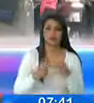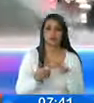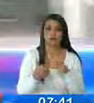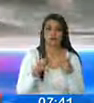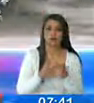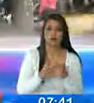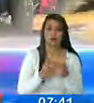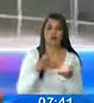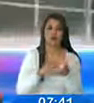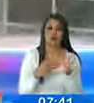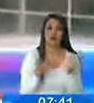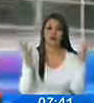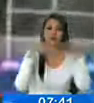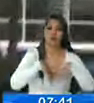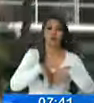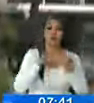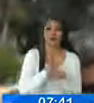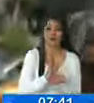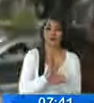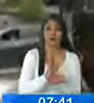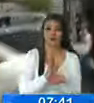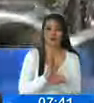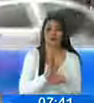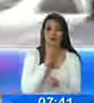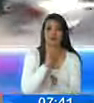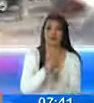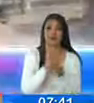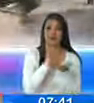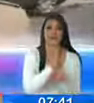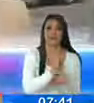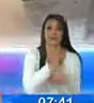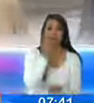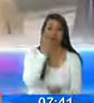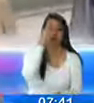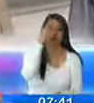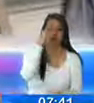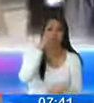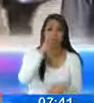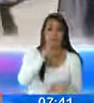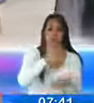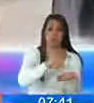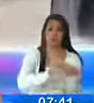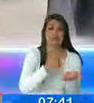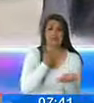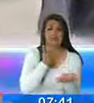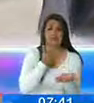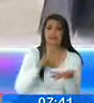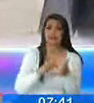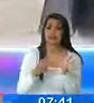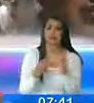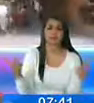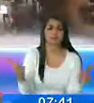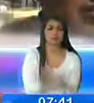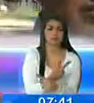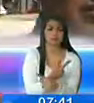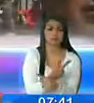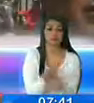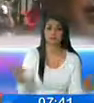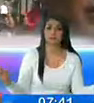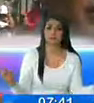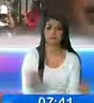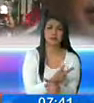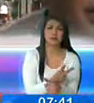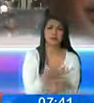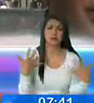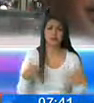mayor desfinanciamiento. Ellos aseguran que se ha descapitalizado a esta institución y que eso implicaría un riesgo alto. Riesgo